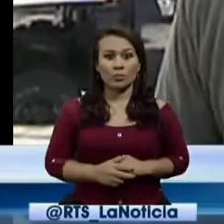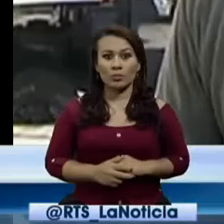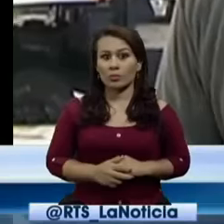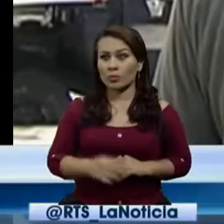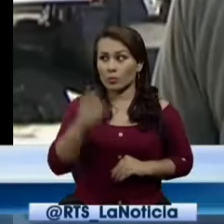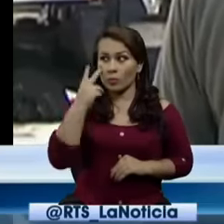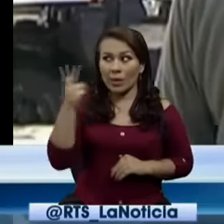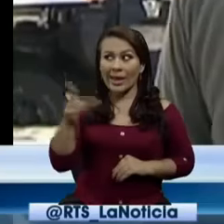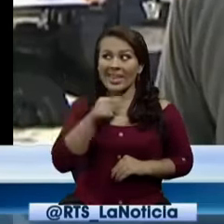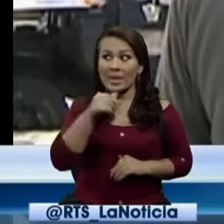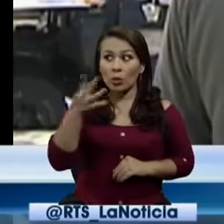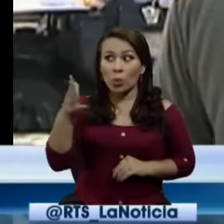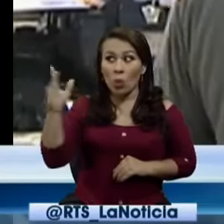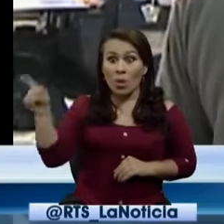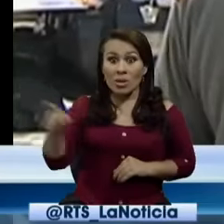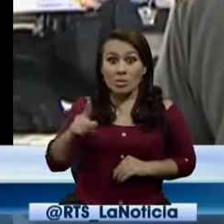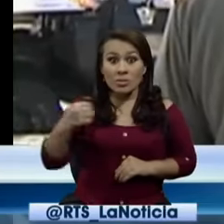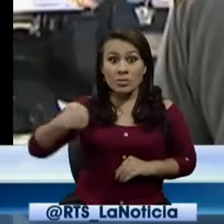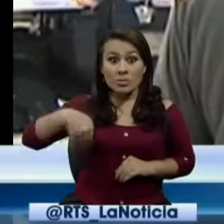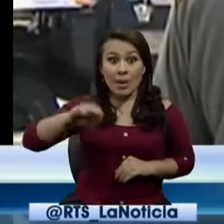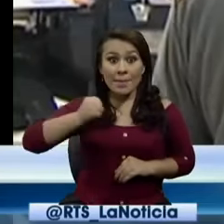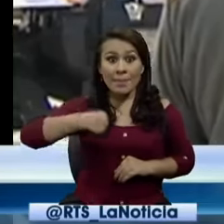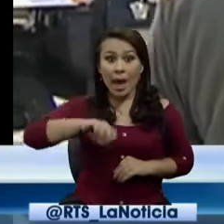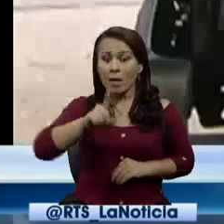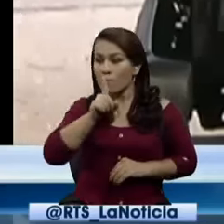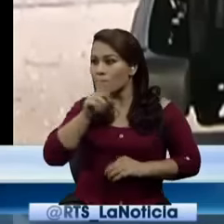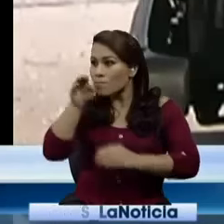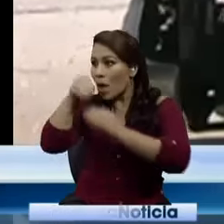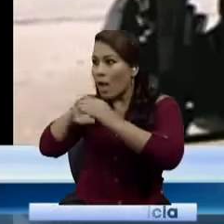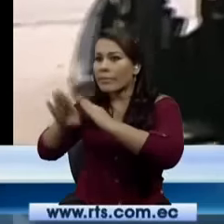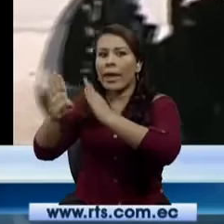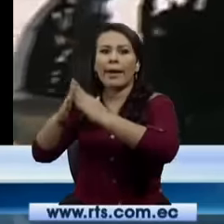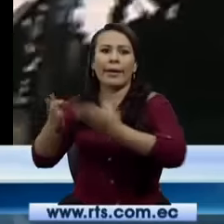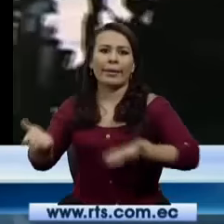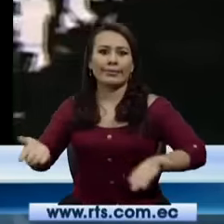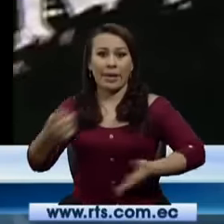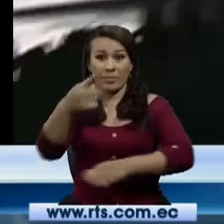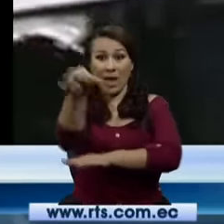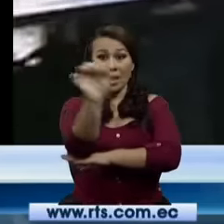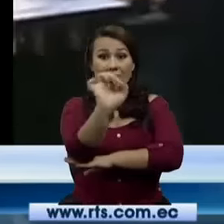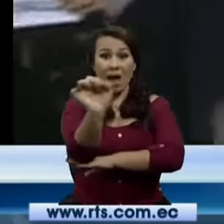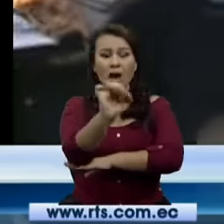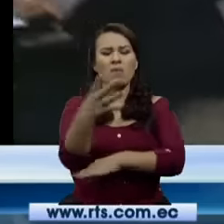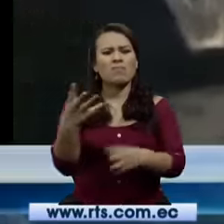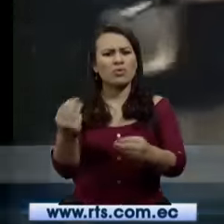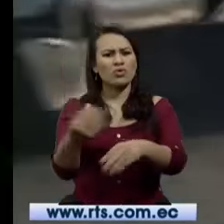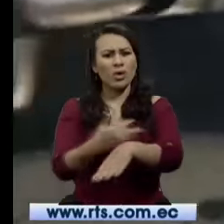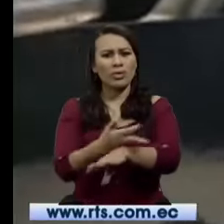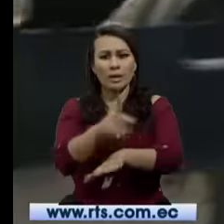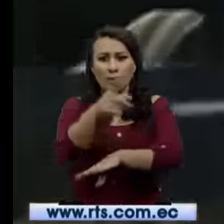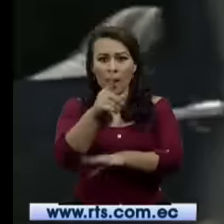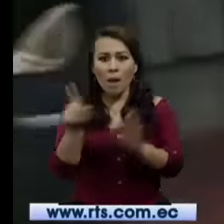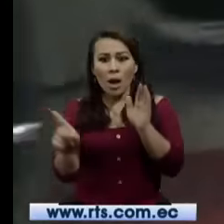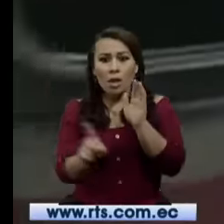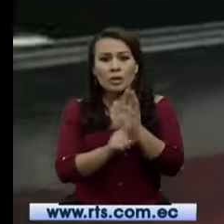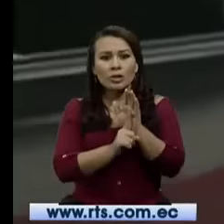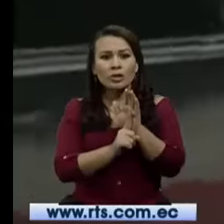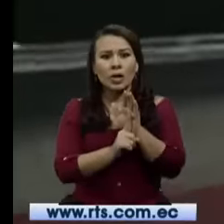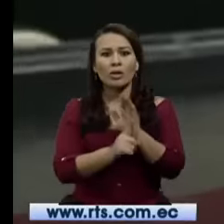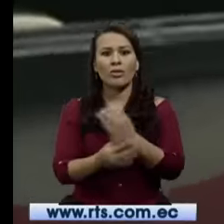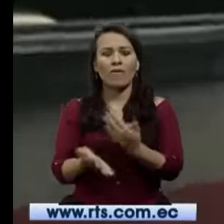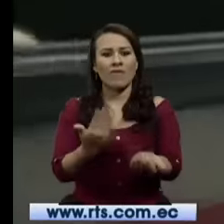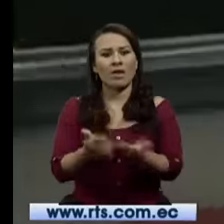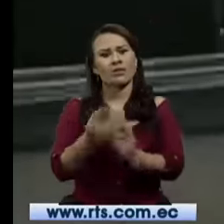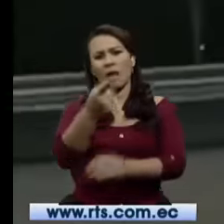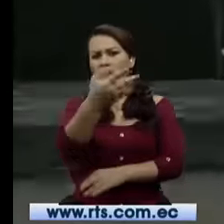viaje o no regresan y se ingresan a las casas lo del carro ya tiene algún tiempo donde ellos podrían esconderse ahí para